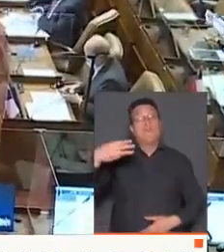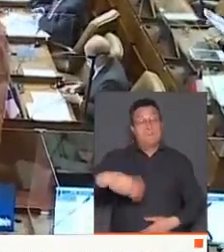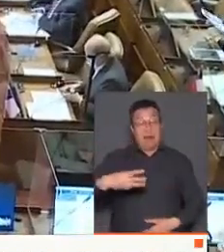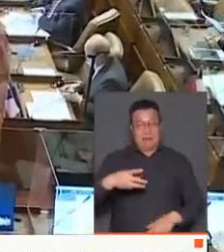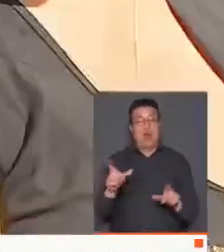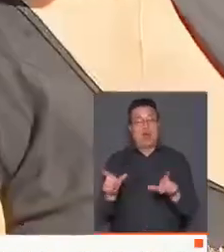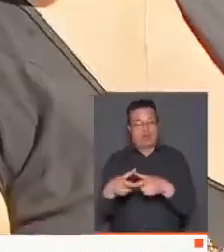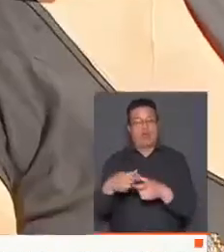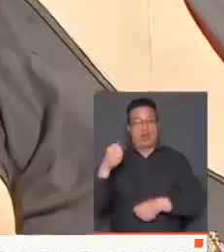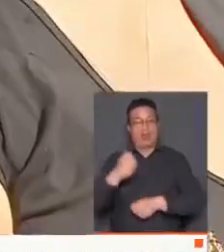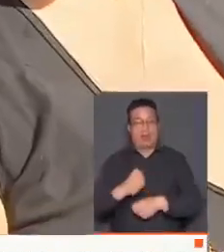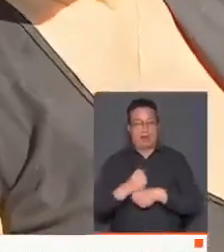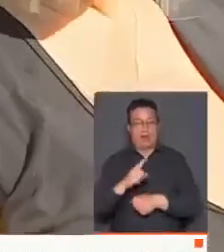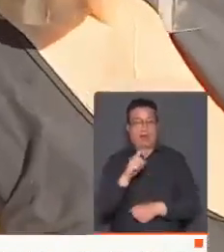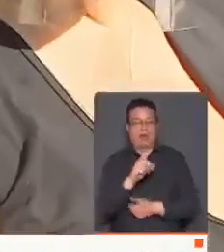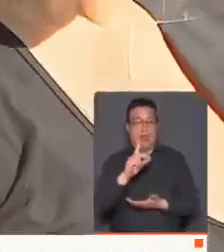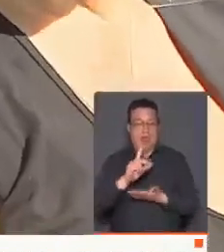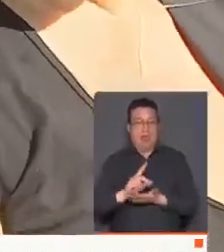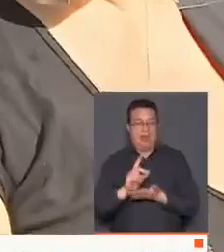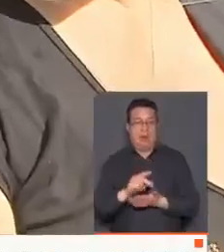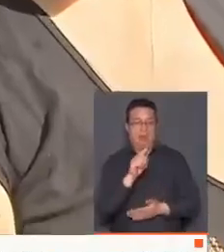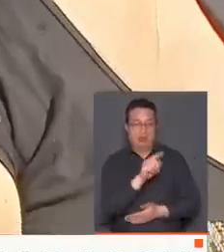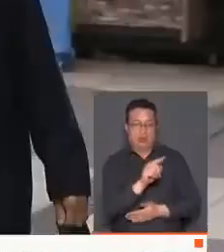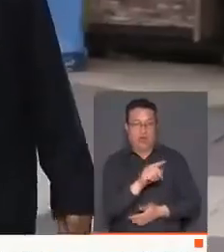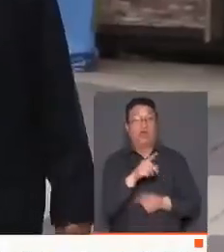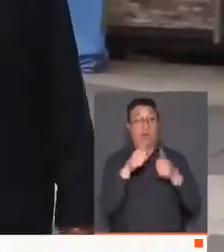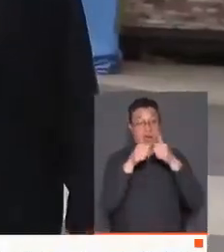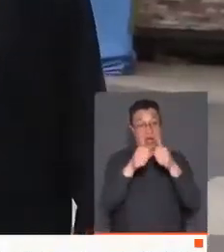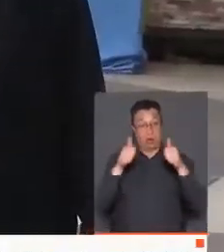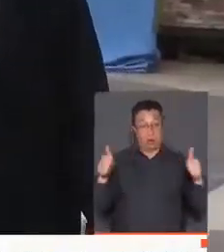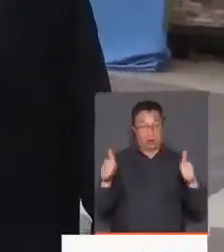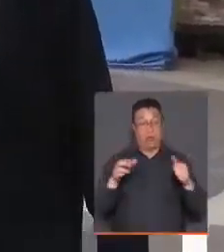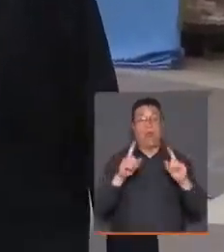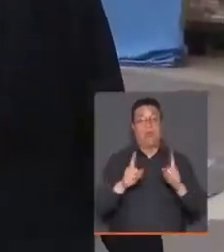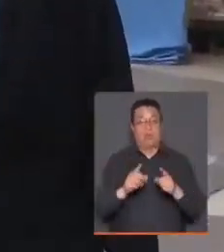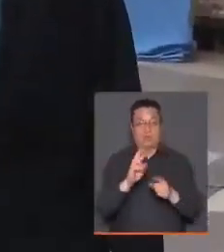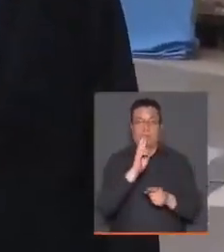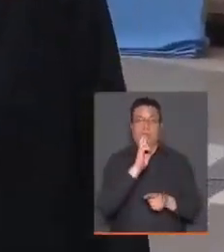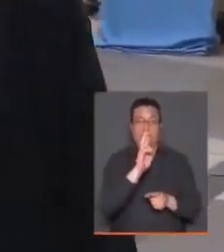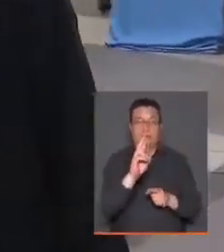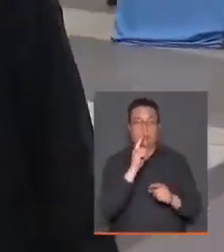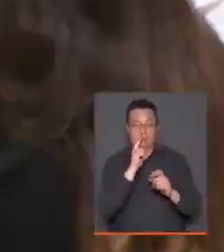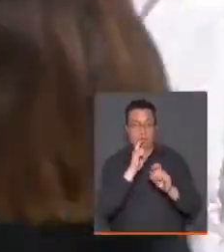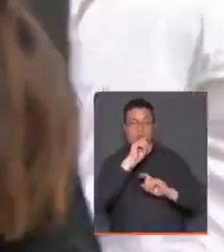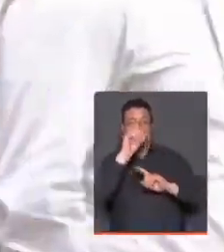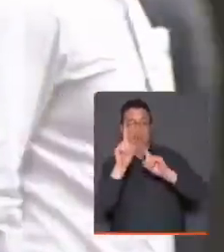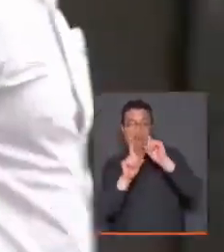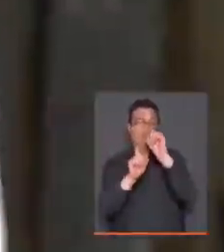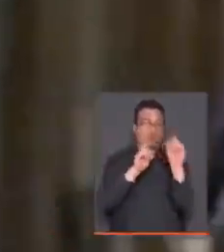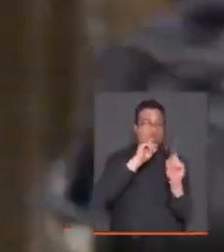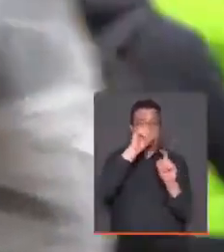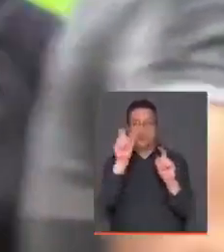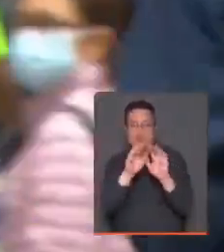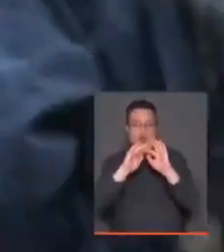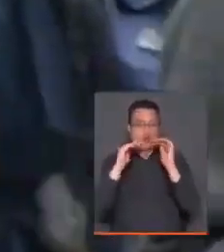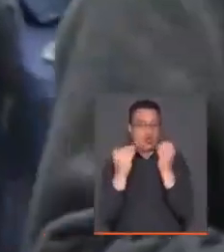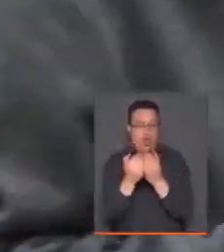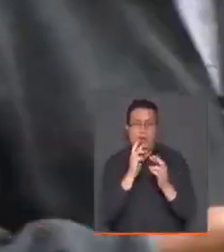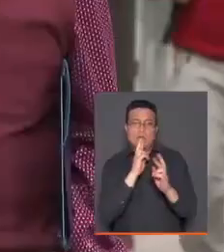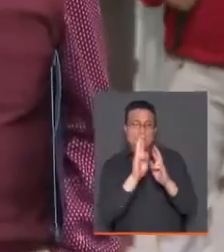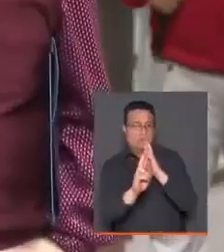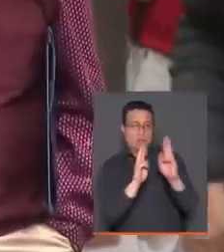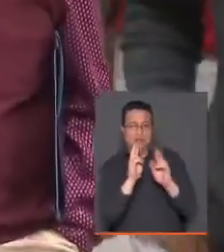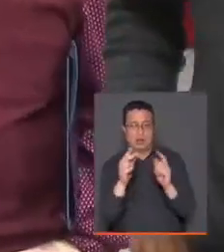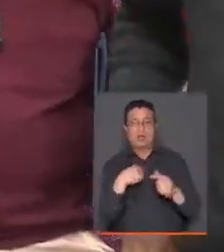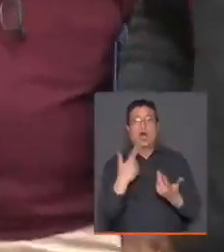trabajo de la cámara de di y diputados donde autoridades deberán responder los cuestionamientos pero por sobre todo las dudas de los